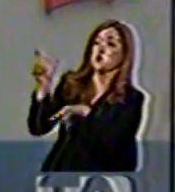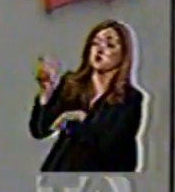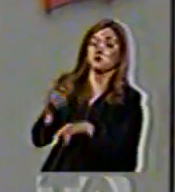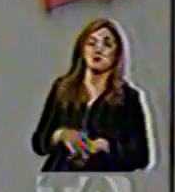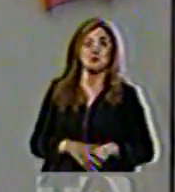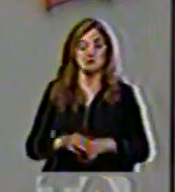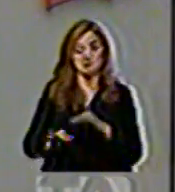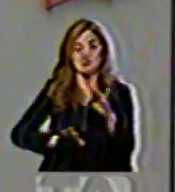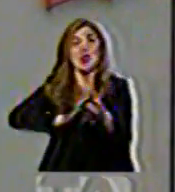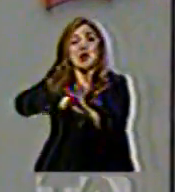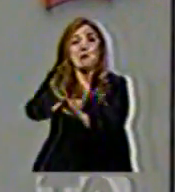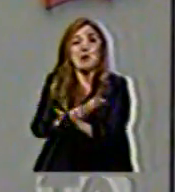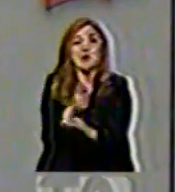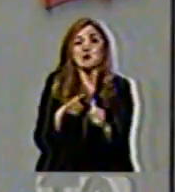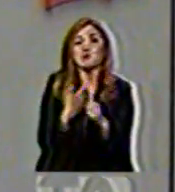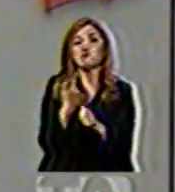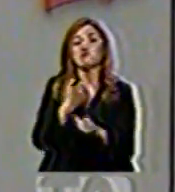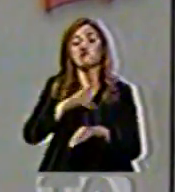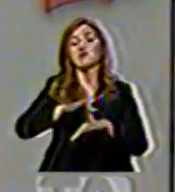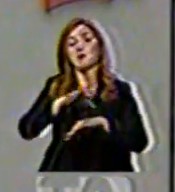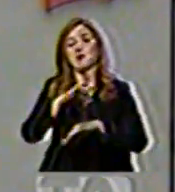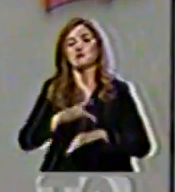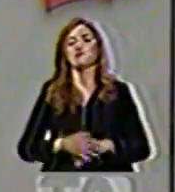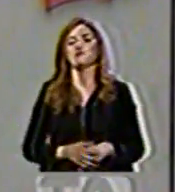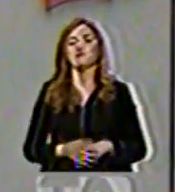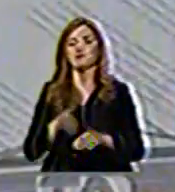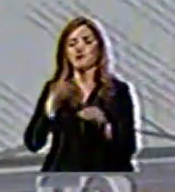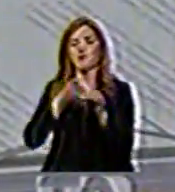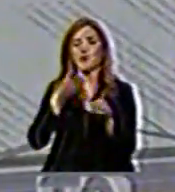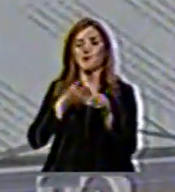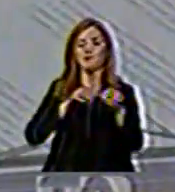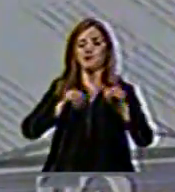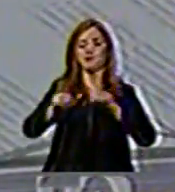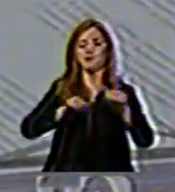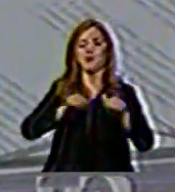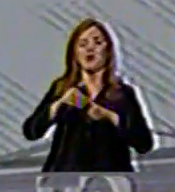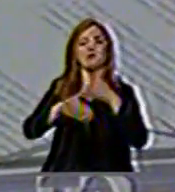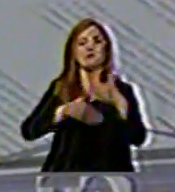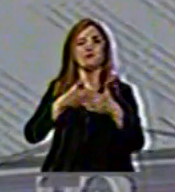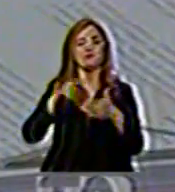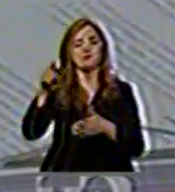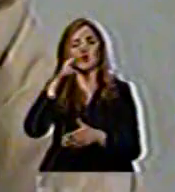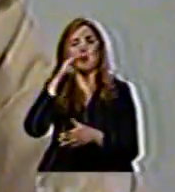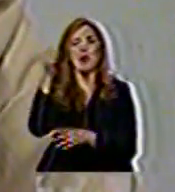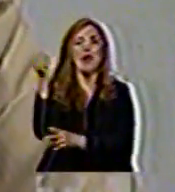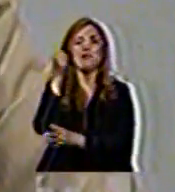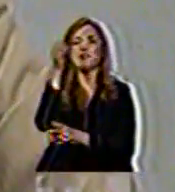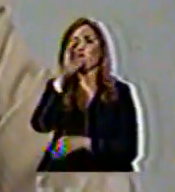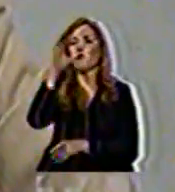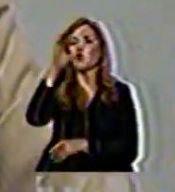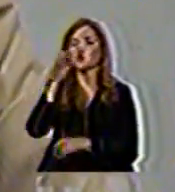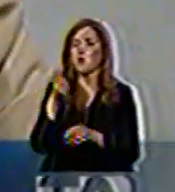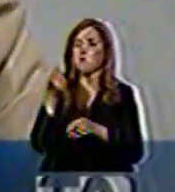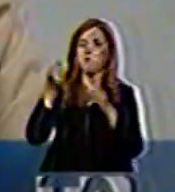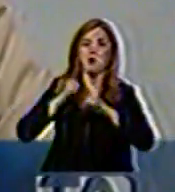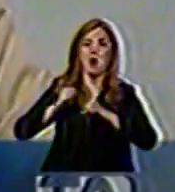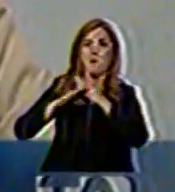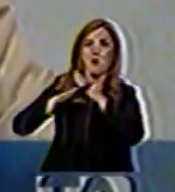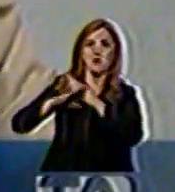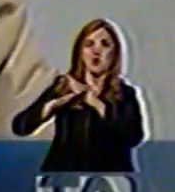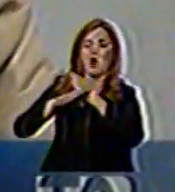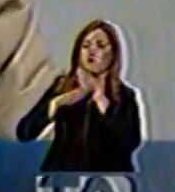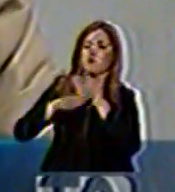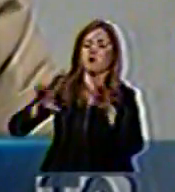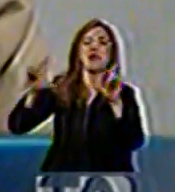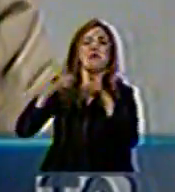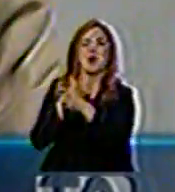había reemplazo para esas primeras horas. El propósito era agilizar la salida de Morán del país. Había sido contratado para que